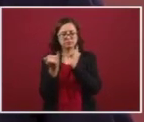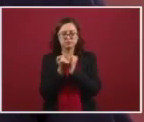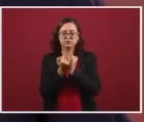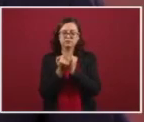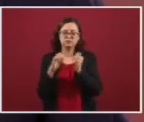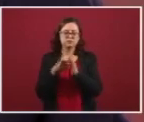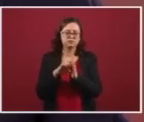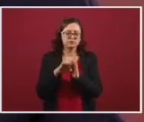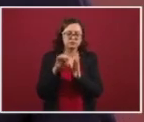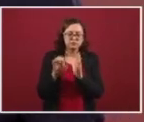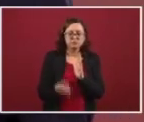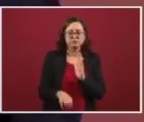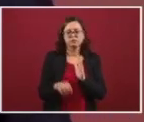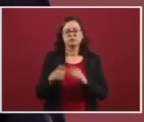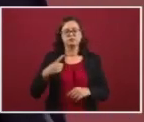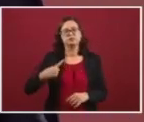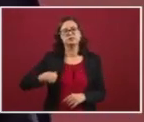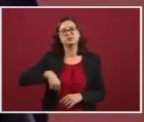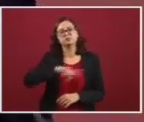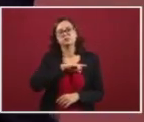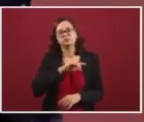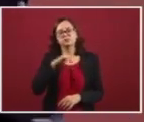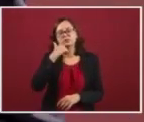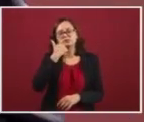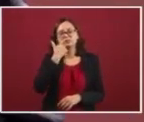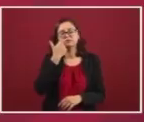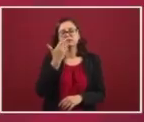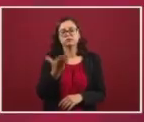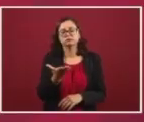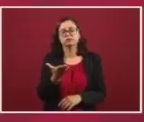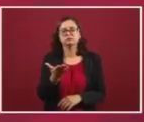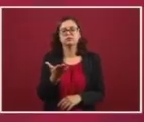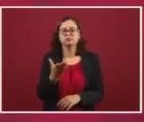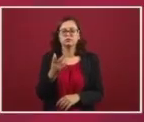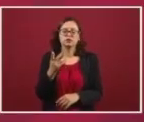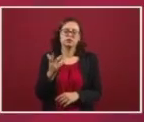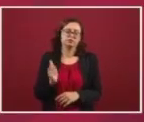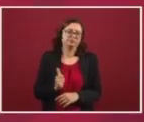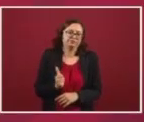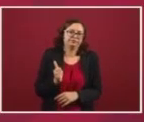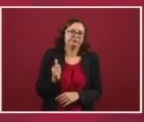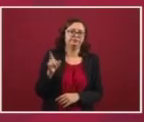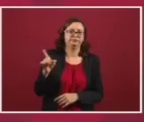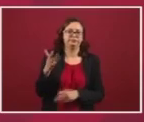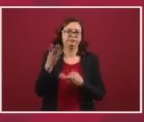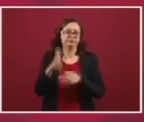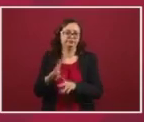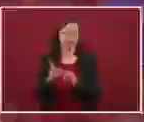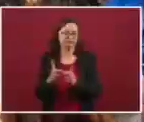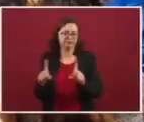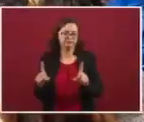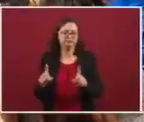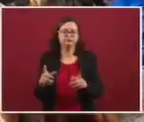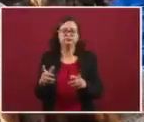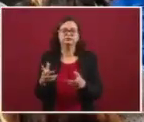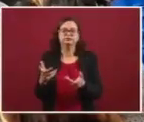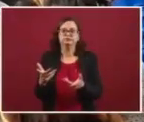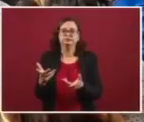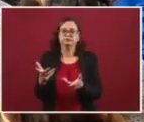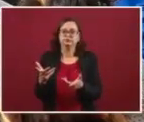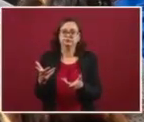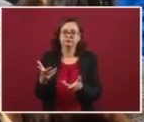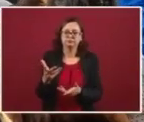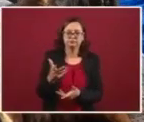ejemplo, nosotros queremos utilizar la banca de desarrollo para apoyar